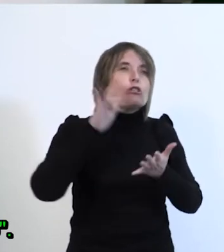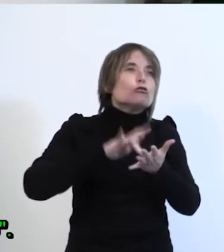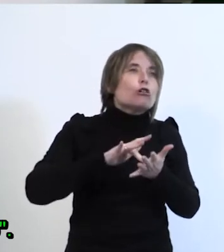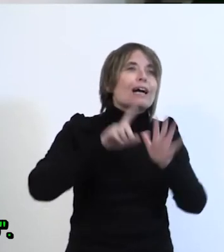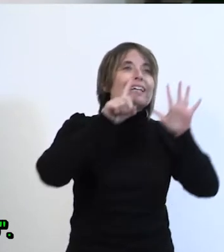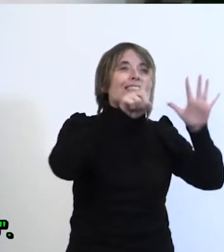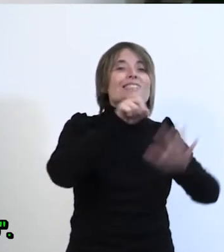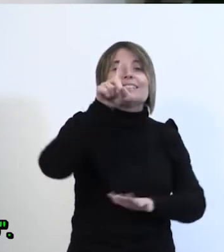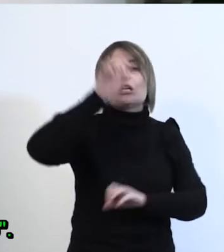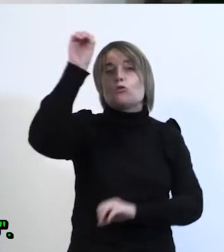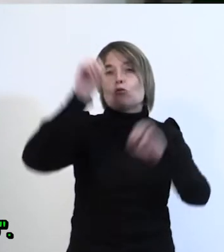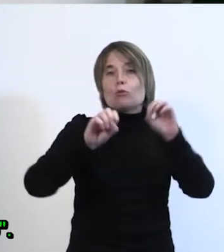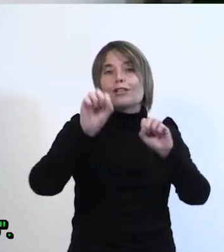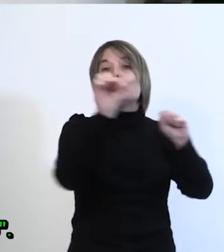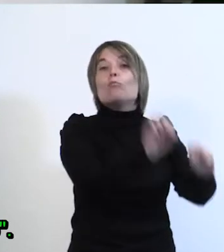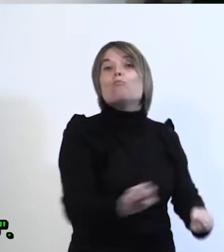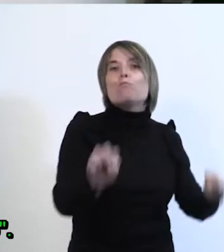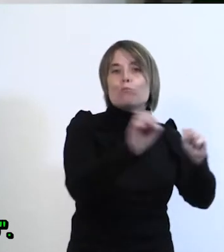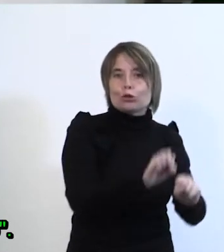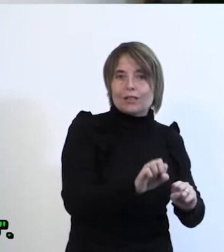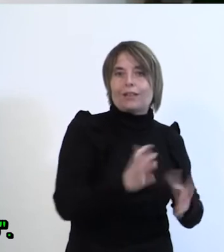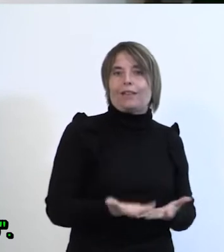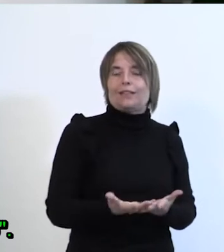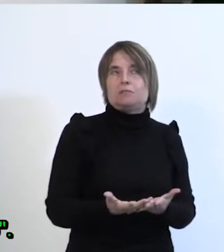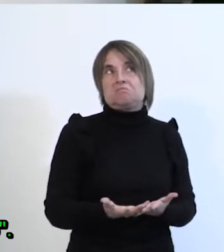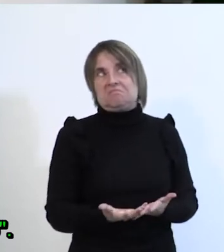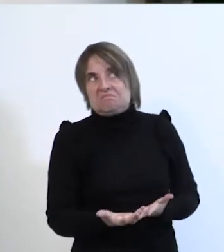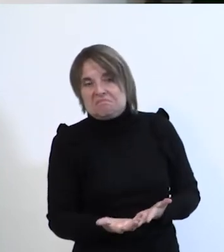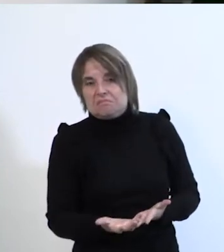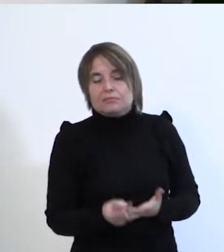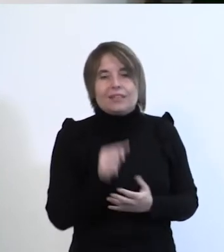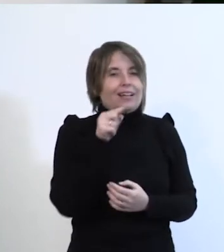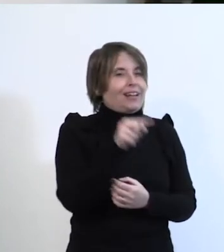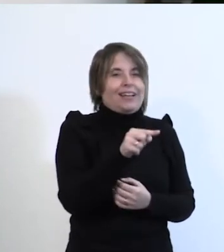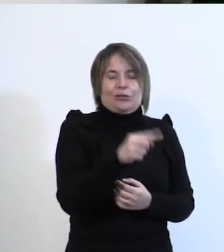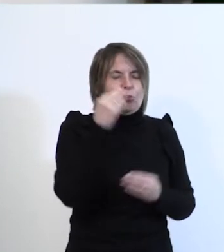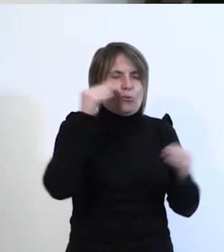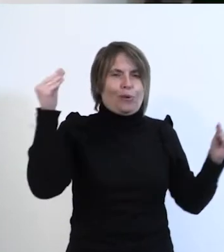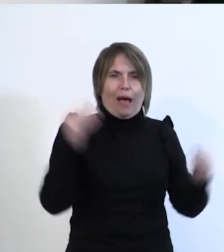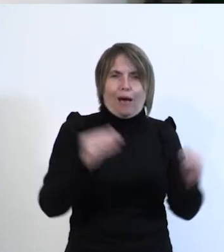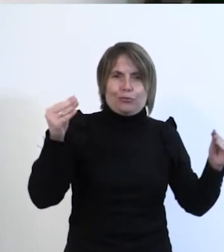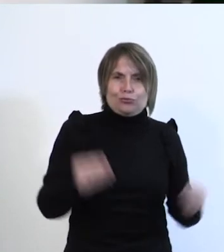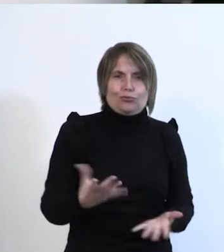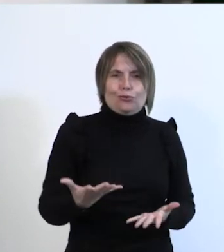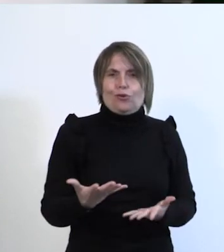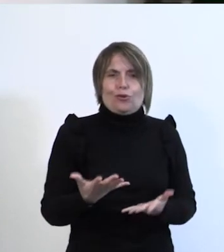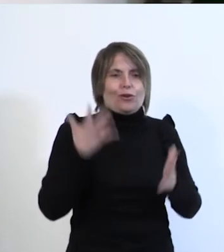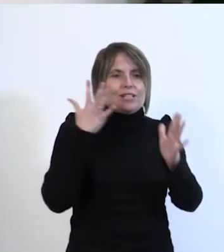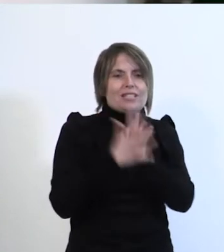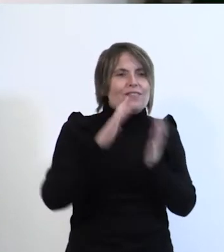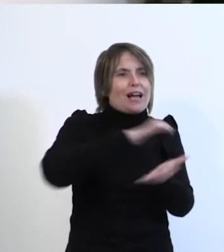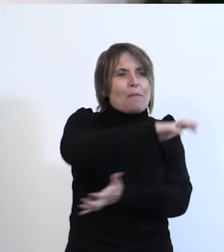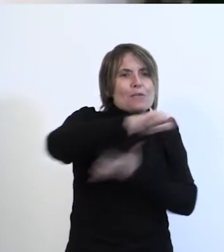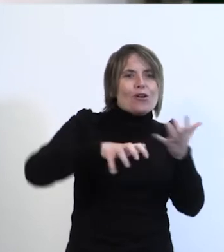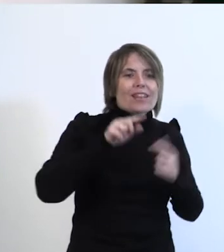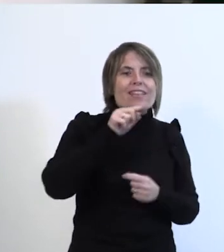están el 61% más protegidas que en el pasado. Decimos, esto es absurdo, no se